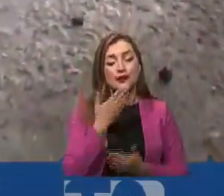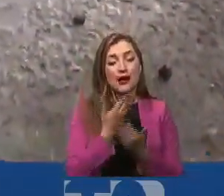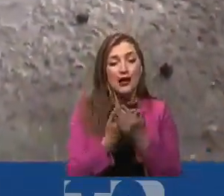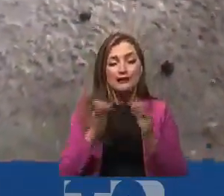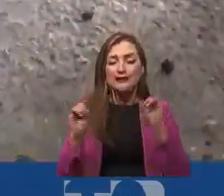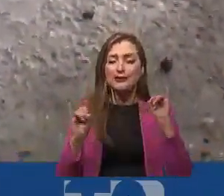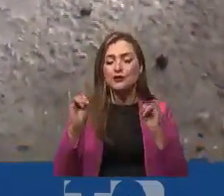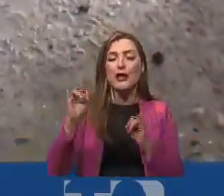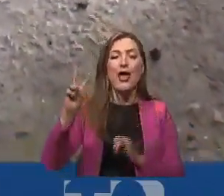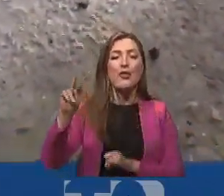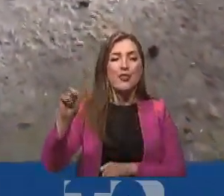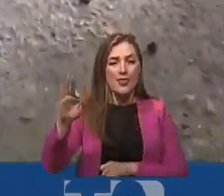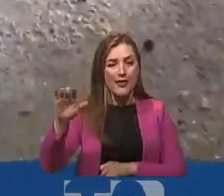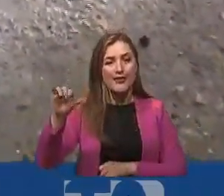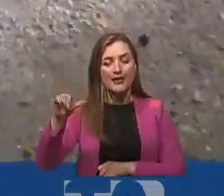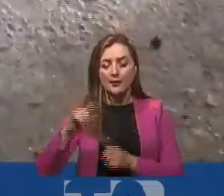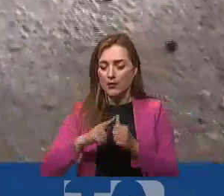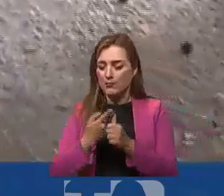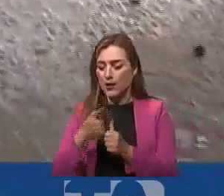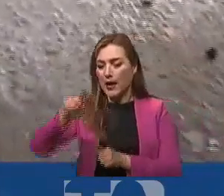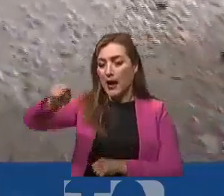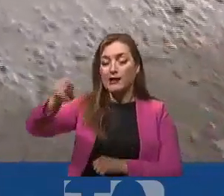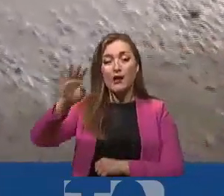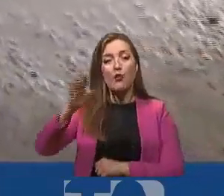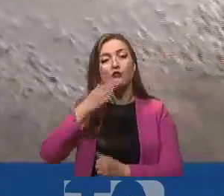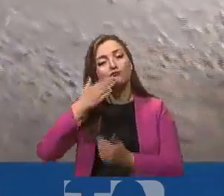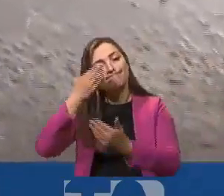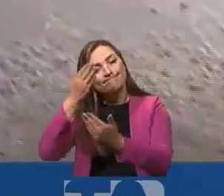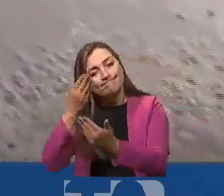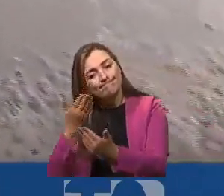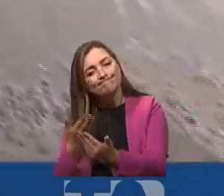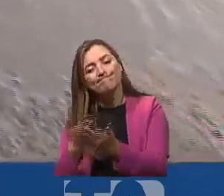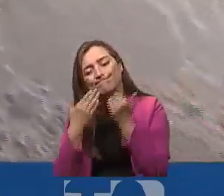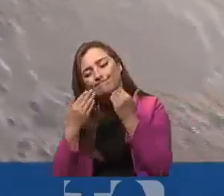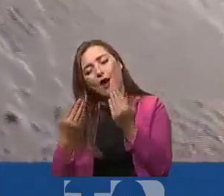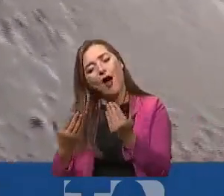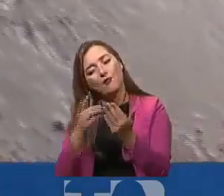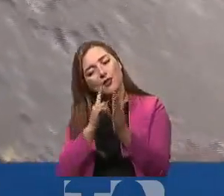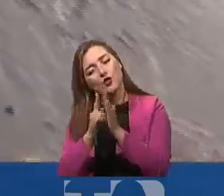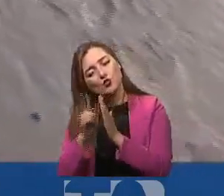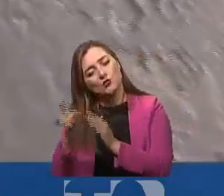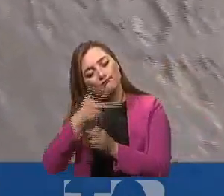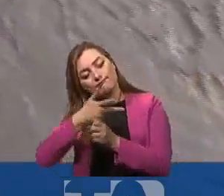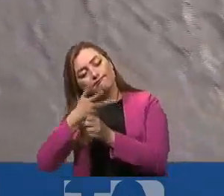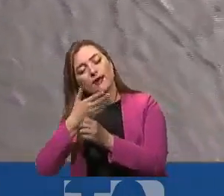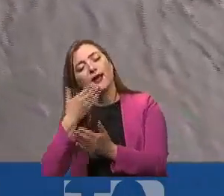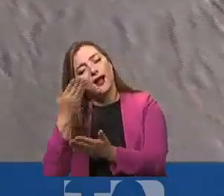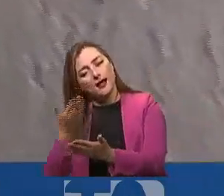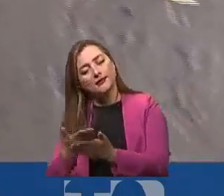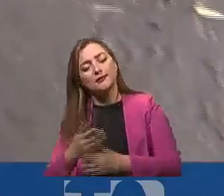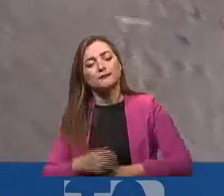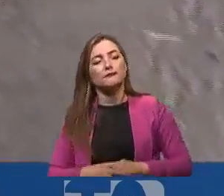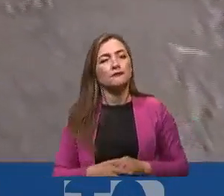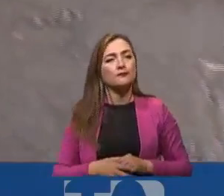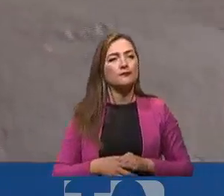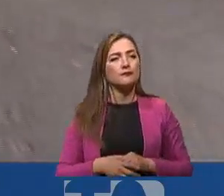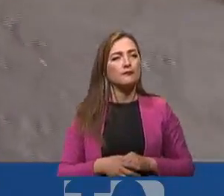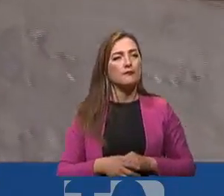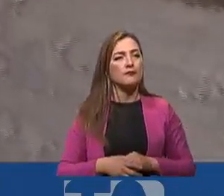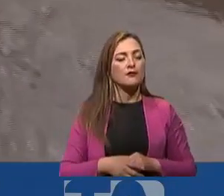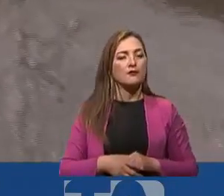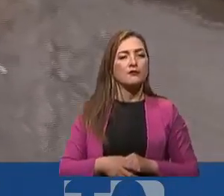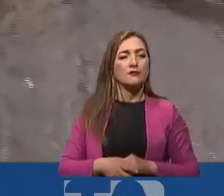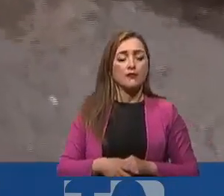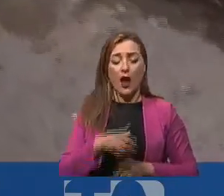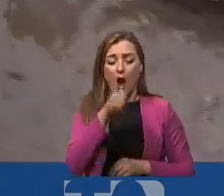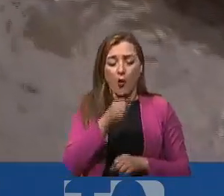Natalie. En primer lugar, agradeciendo a Teleamazonas la gentileza que han tenido de acoger nuestra denuncia. Realmente nos apena mucho